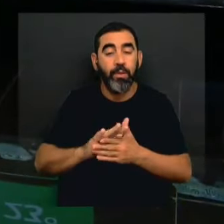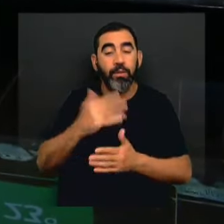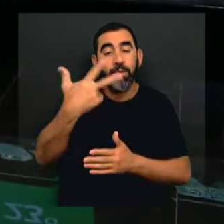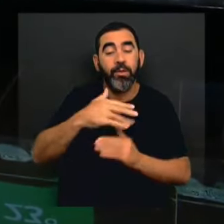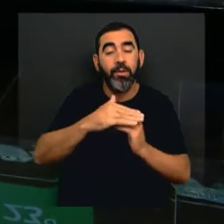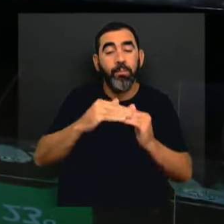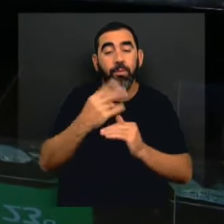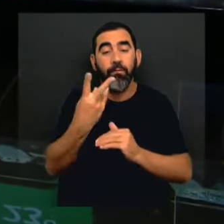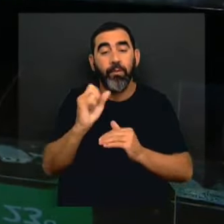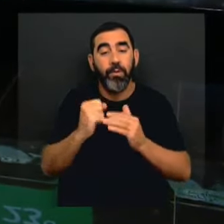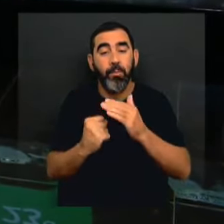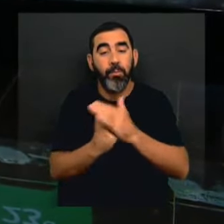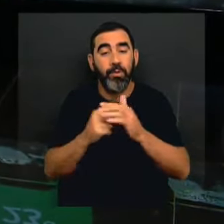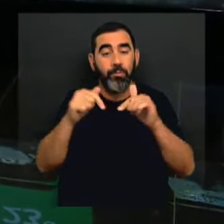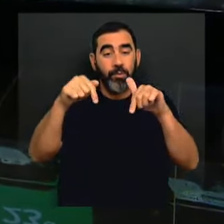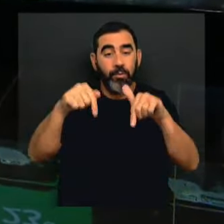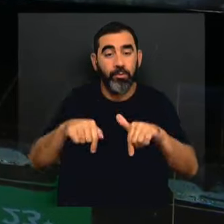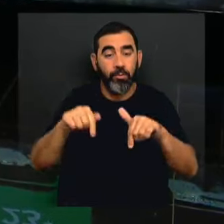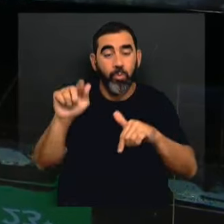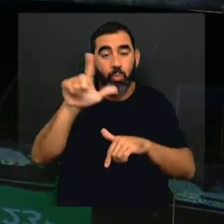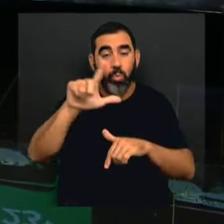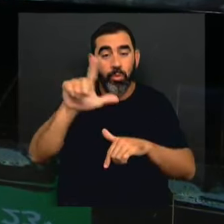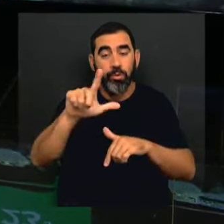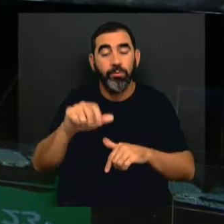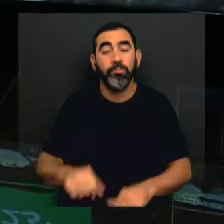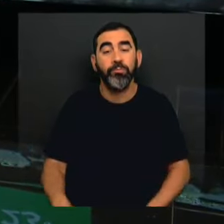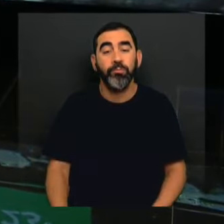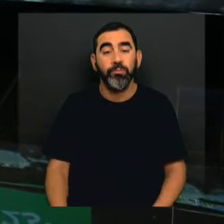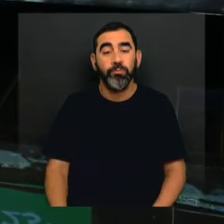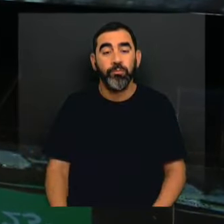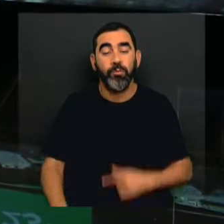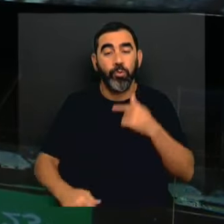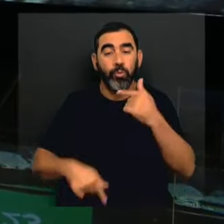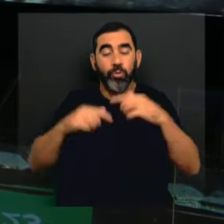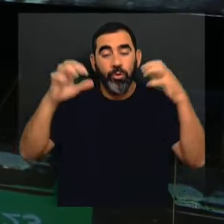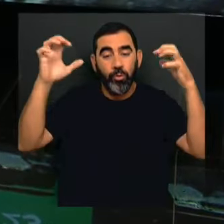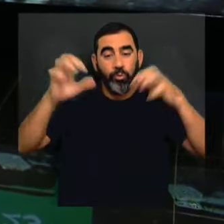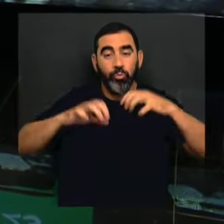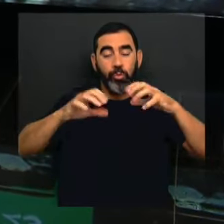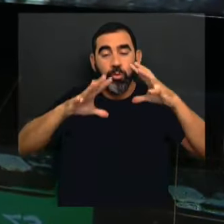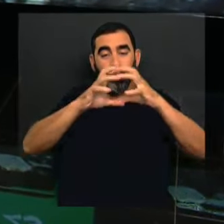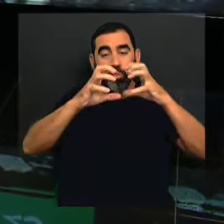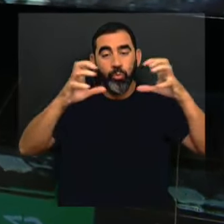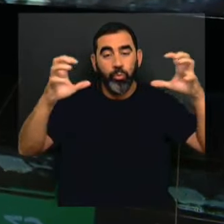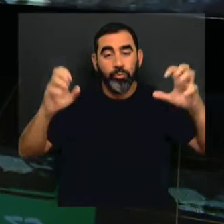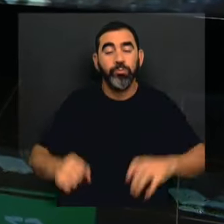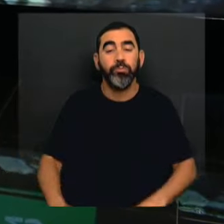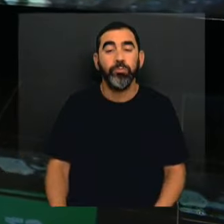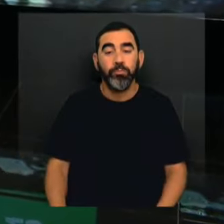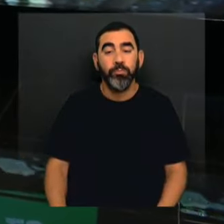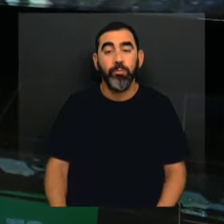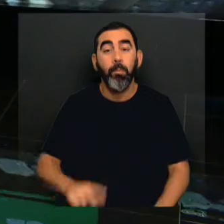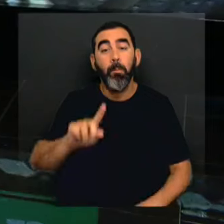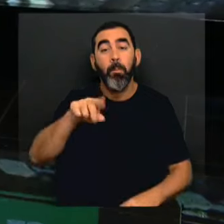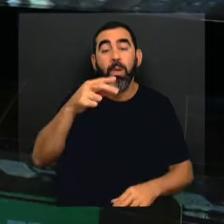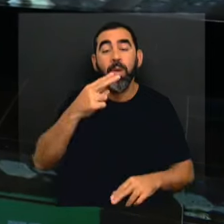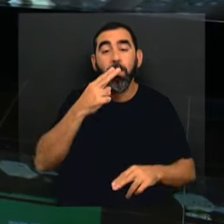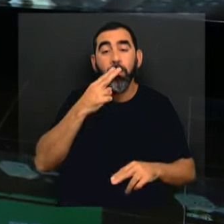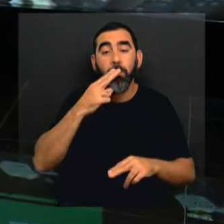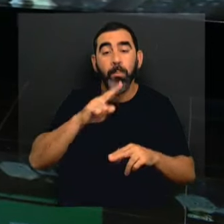gr las temperaturas extremas previstas para este lunes van a continuar las precipitaciones el cielo estará nuboso y cubierto Qué pasará mañana